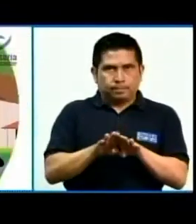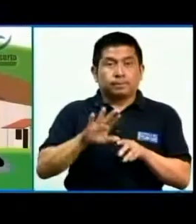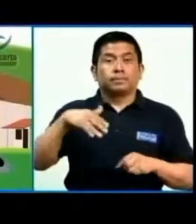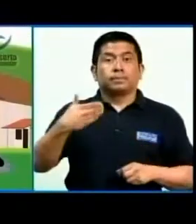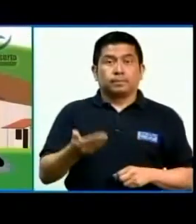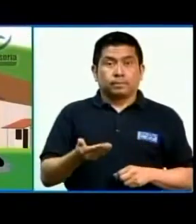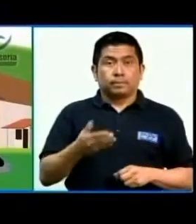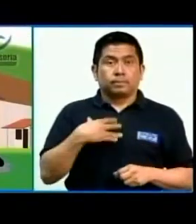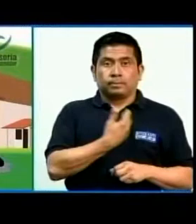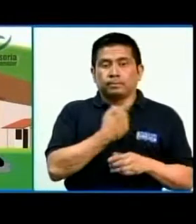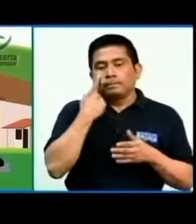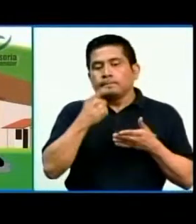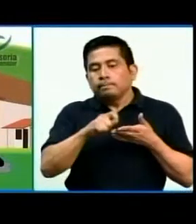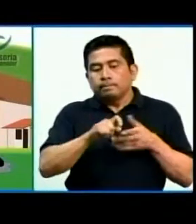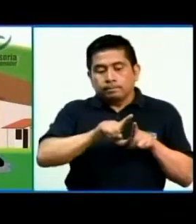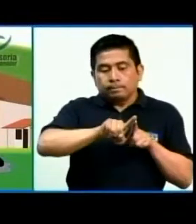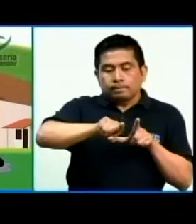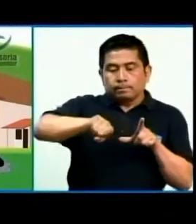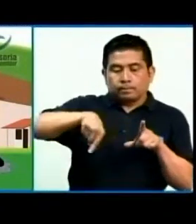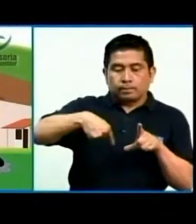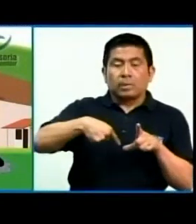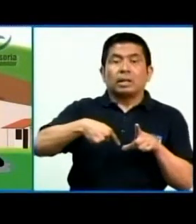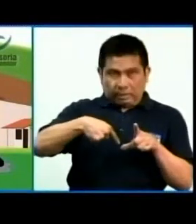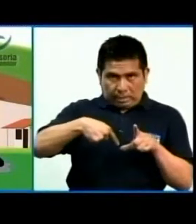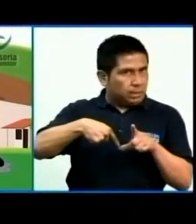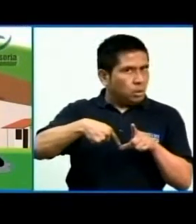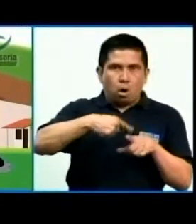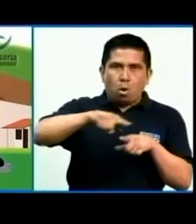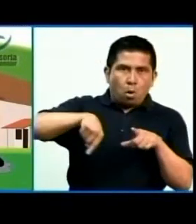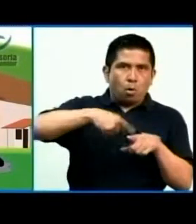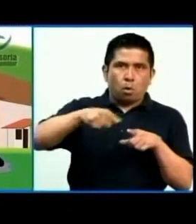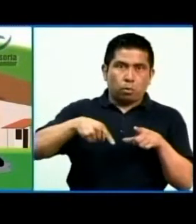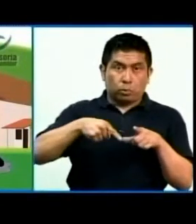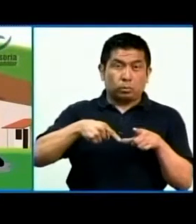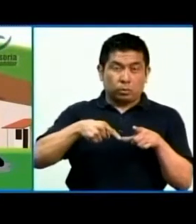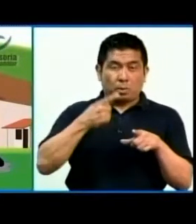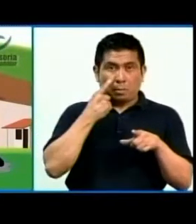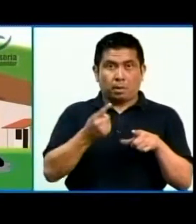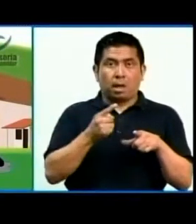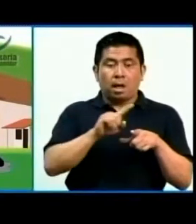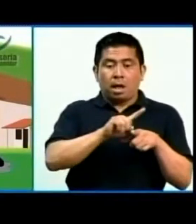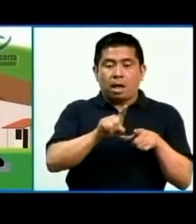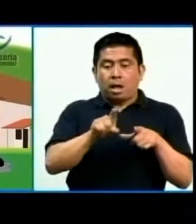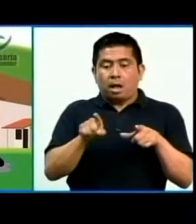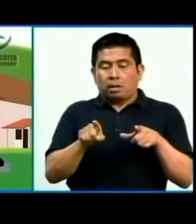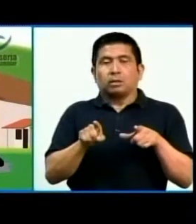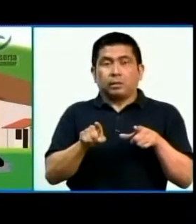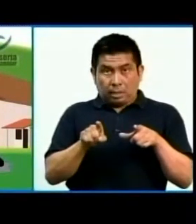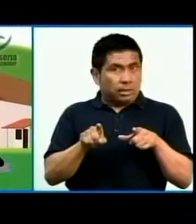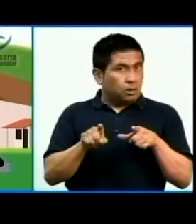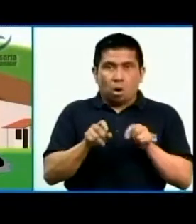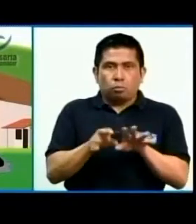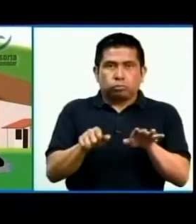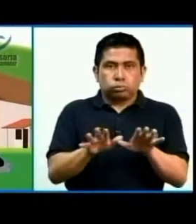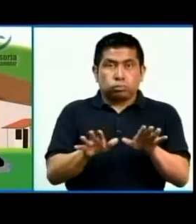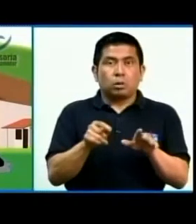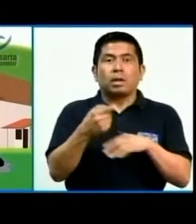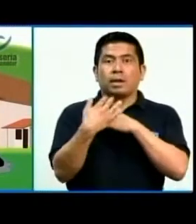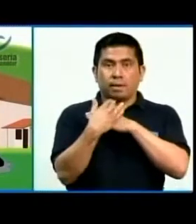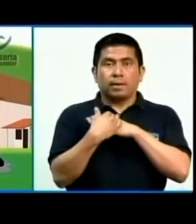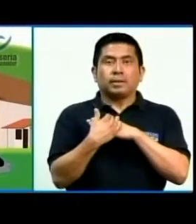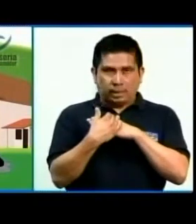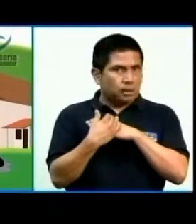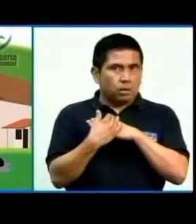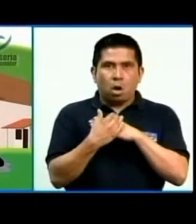inodoro. Luego, verificamos si el sensor del medidor se sigue moviendo, marcando el paso de agua, lo que indicará